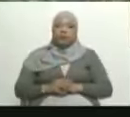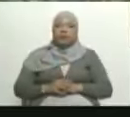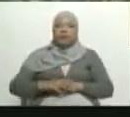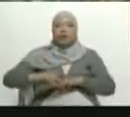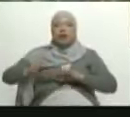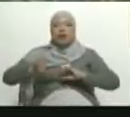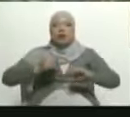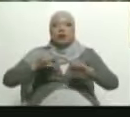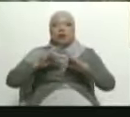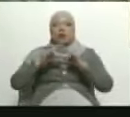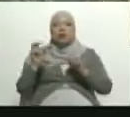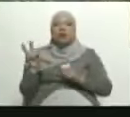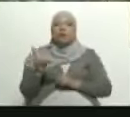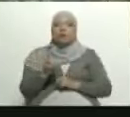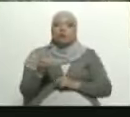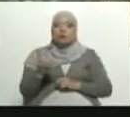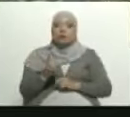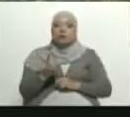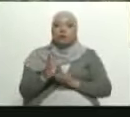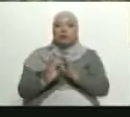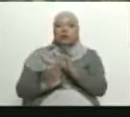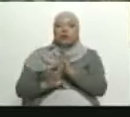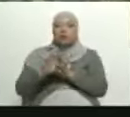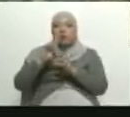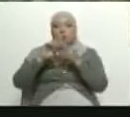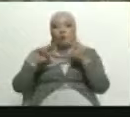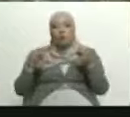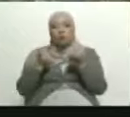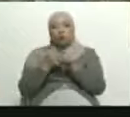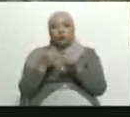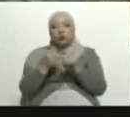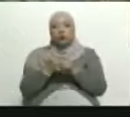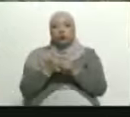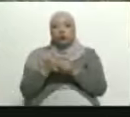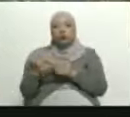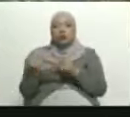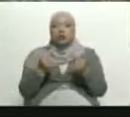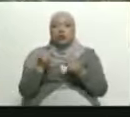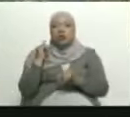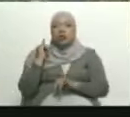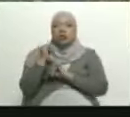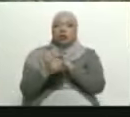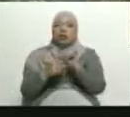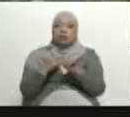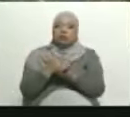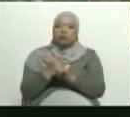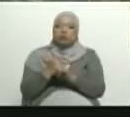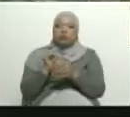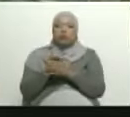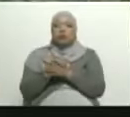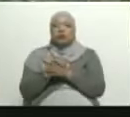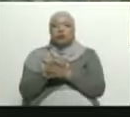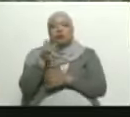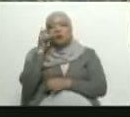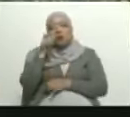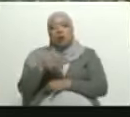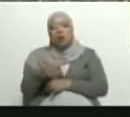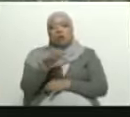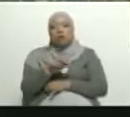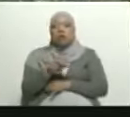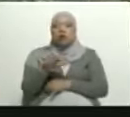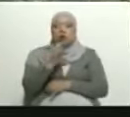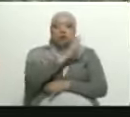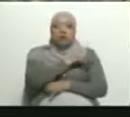movimiento Somos Venezuela reafirma su compromiso con los principios del derecho internacional y se solidariza con el pueblo